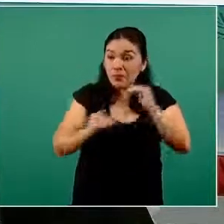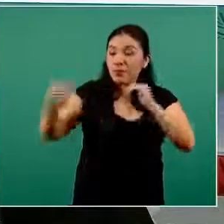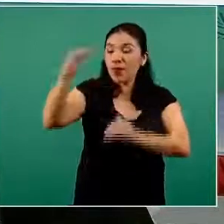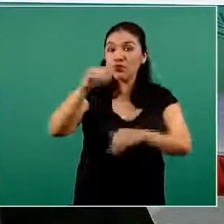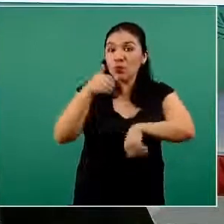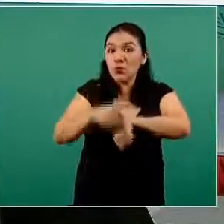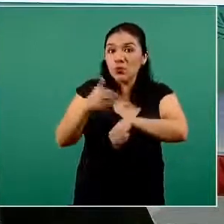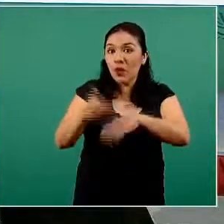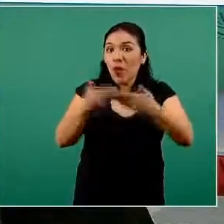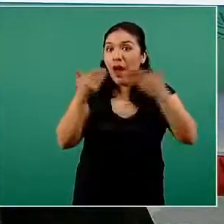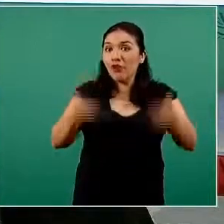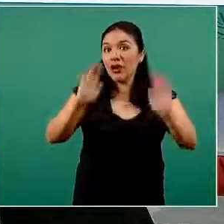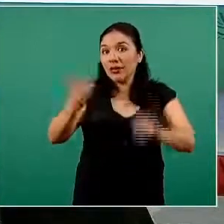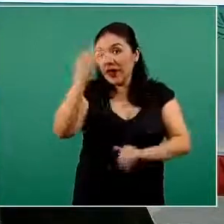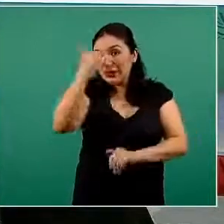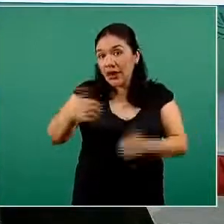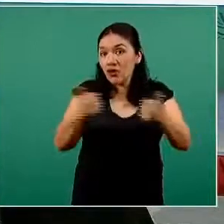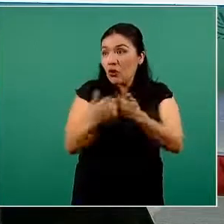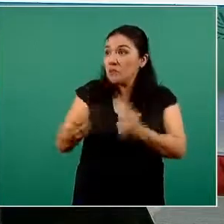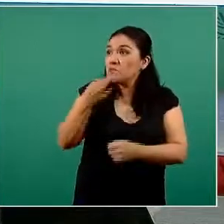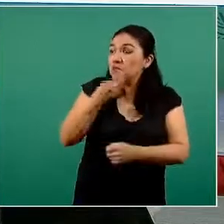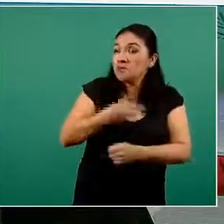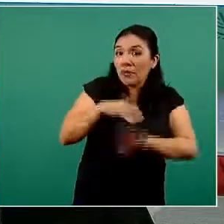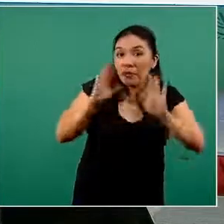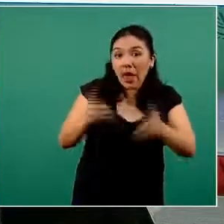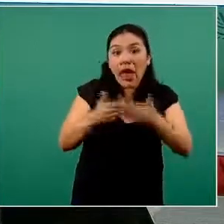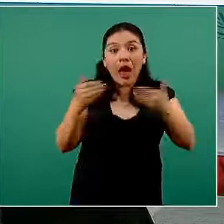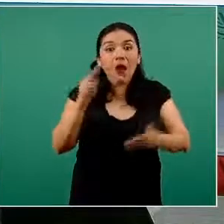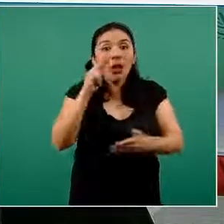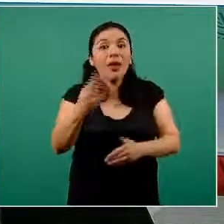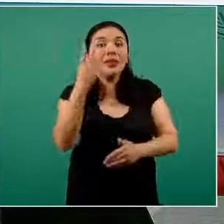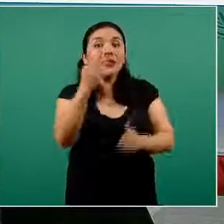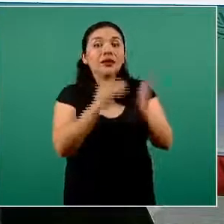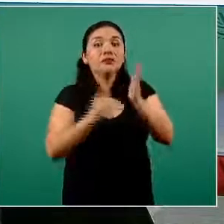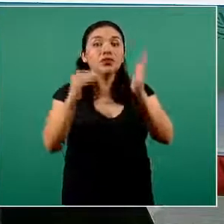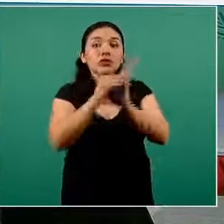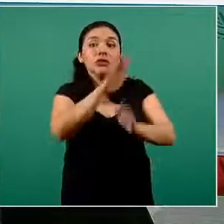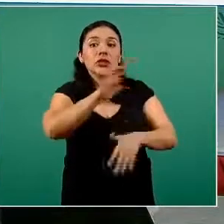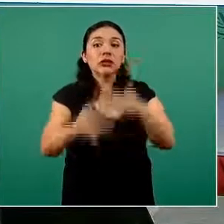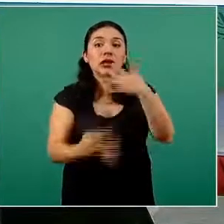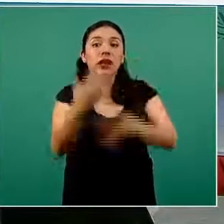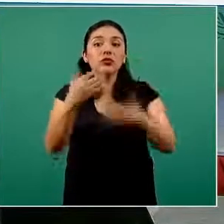con la precisión de COVAX, nos sube a